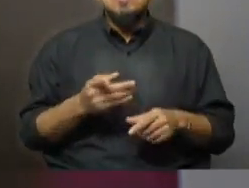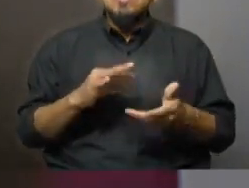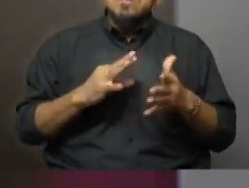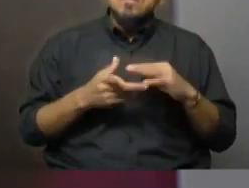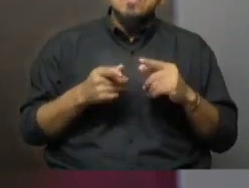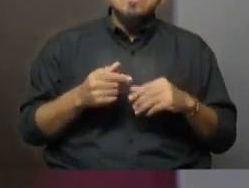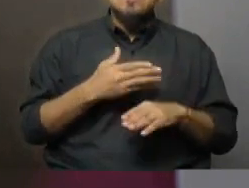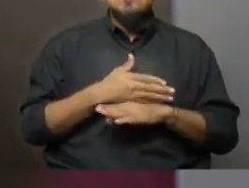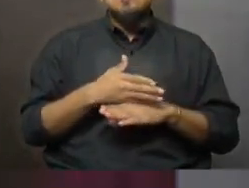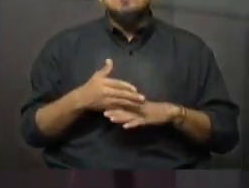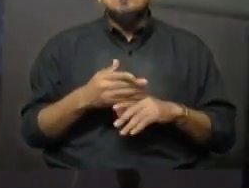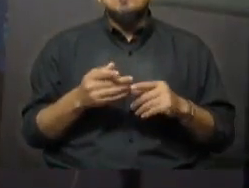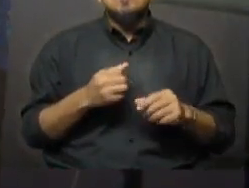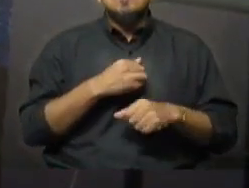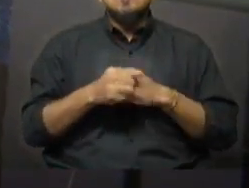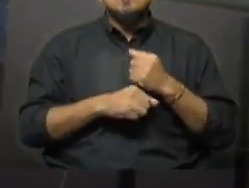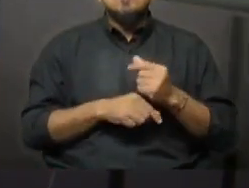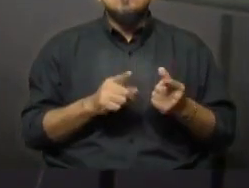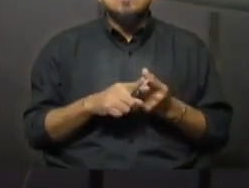capaz que en unos años ya se...